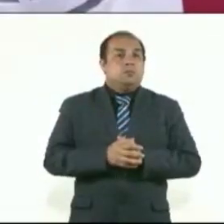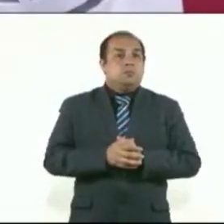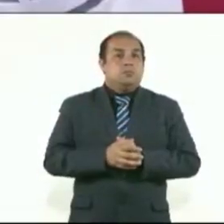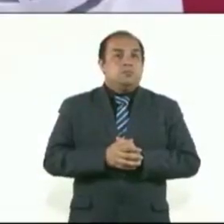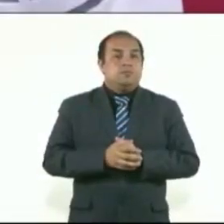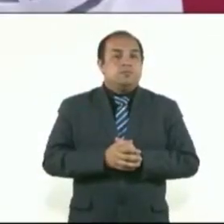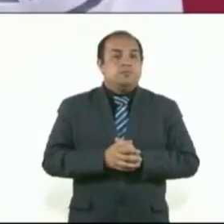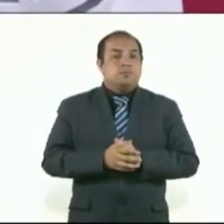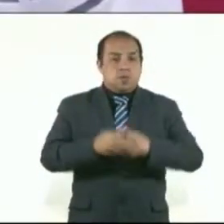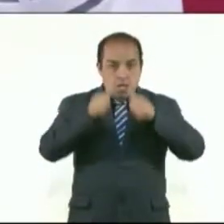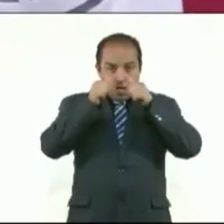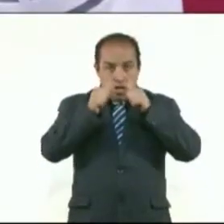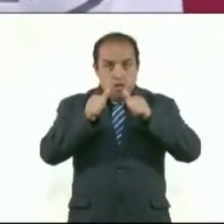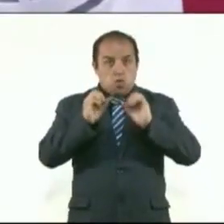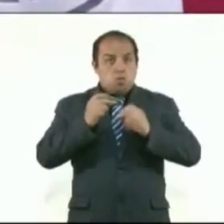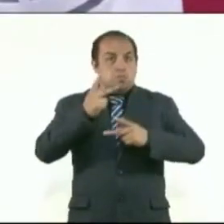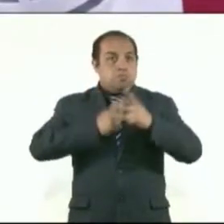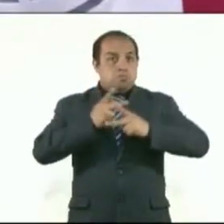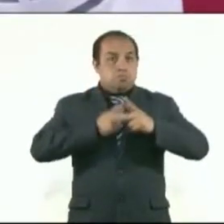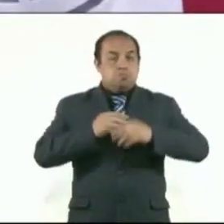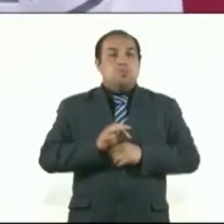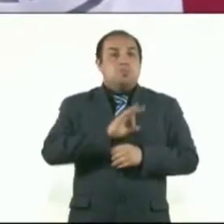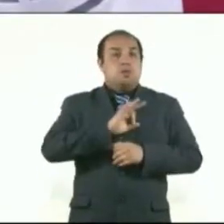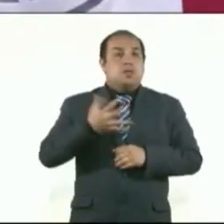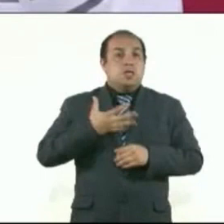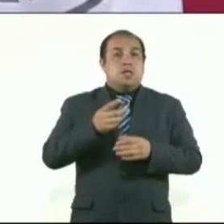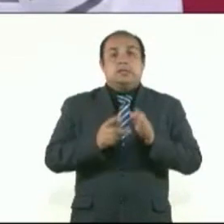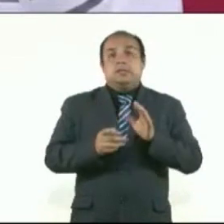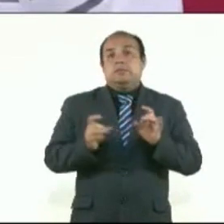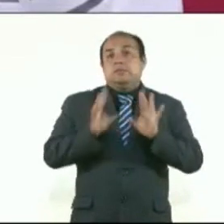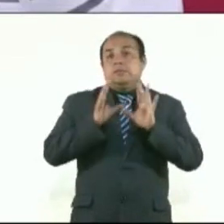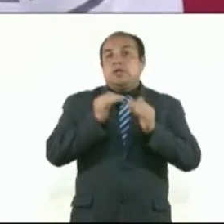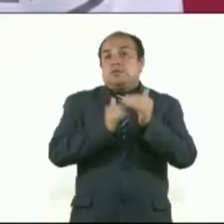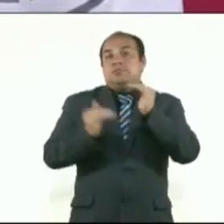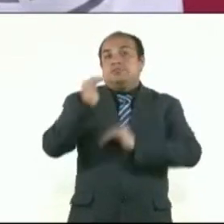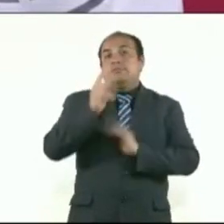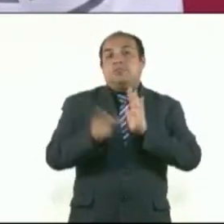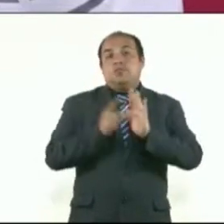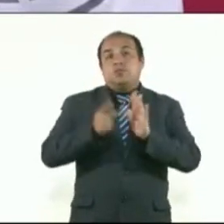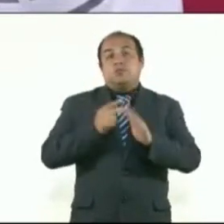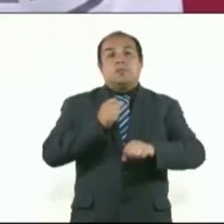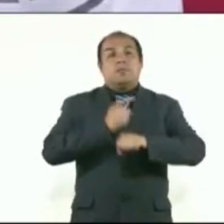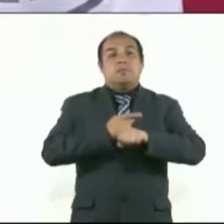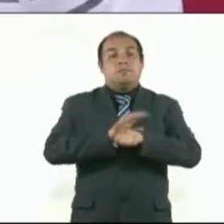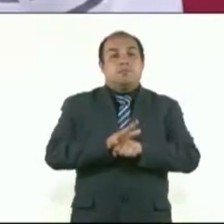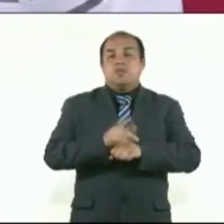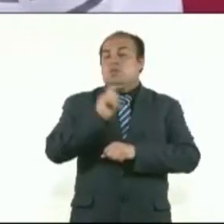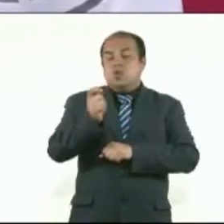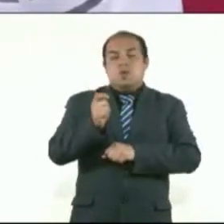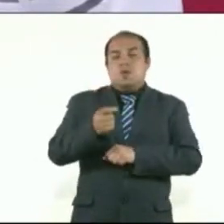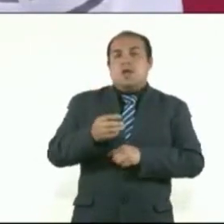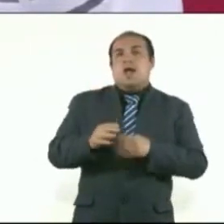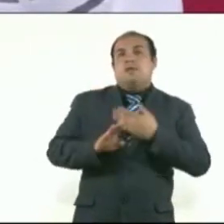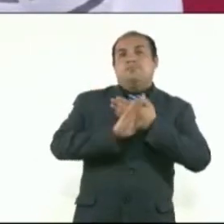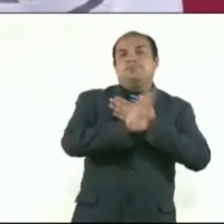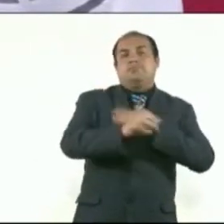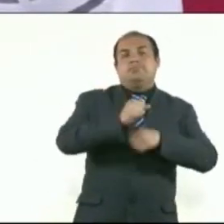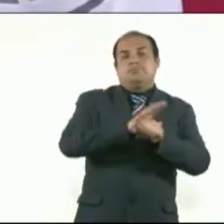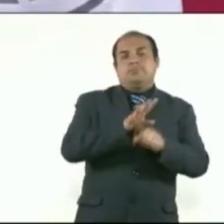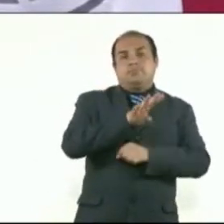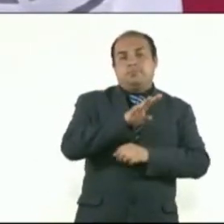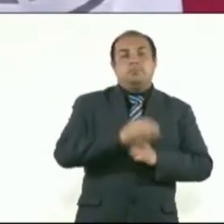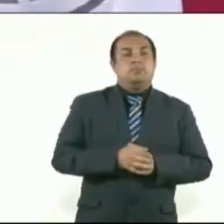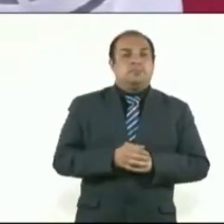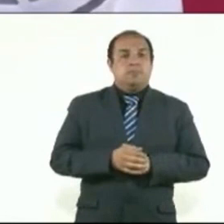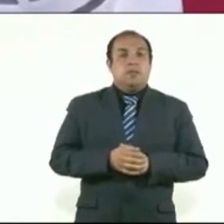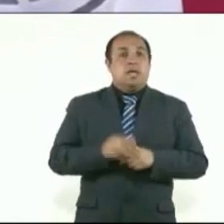caso de ver un repunte de casos. No significa que estemos exentos del COVID en la ciudad ya. Seguimos en una pandemia y sigue siendo